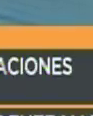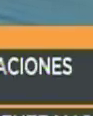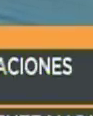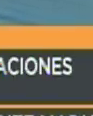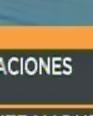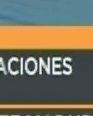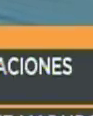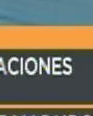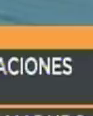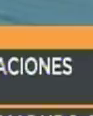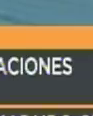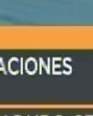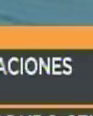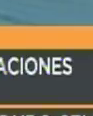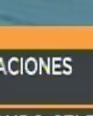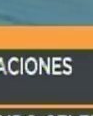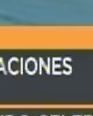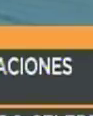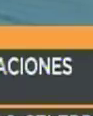Quieren para Venezuela una guerra.